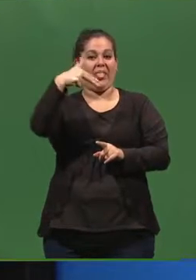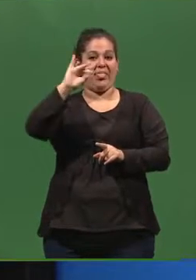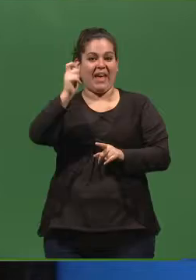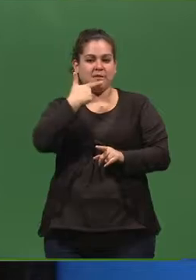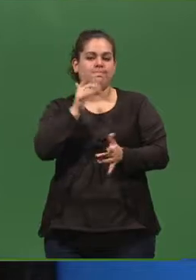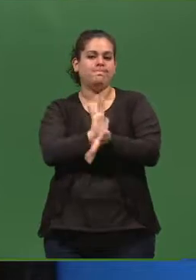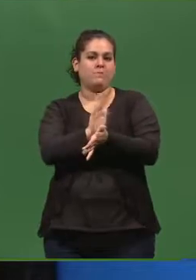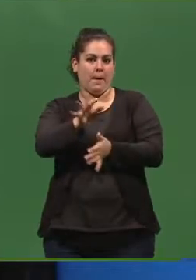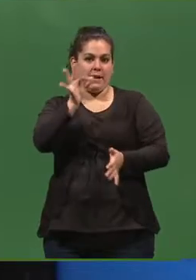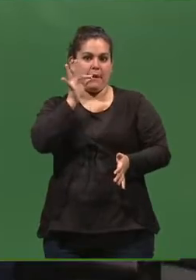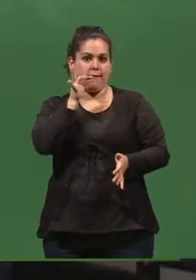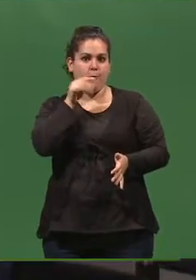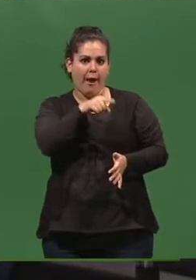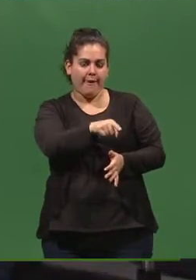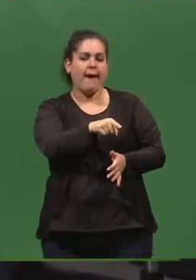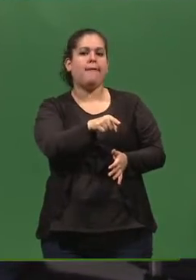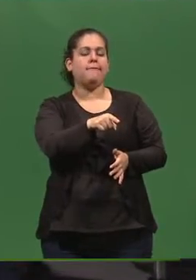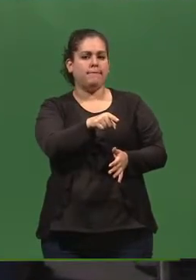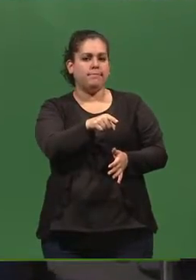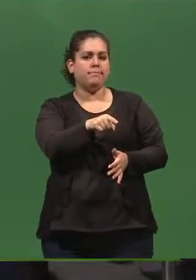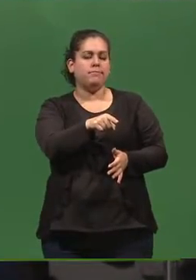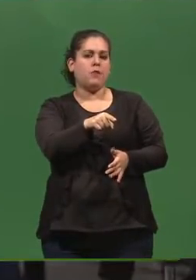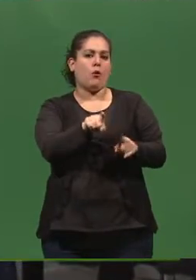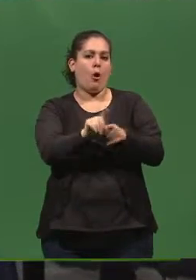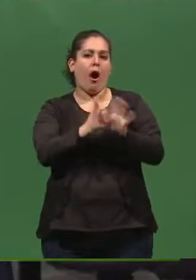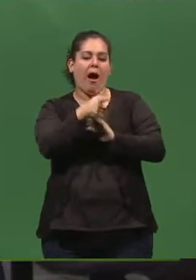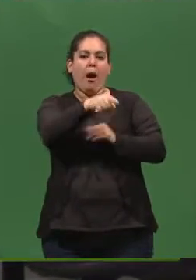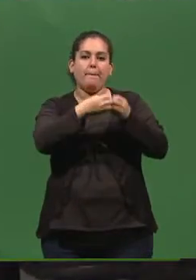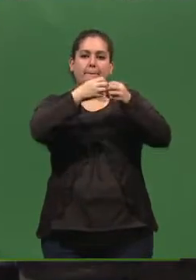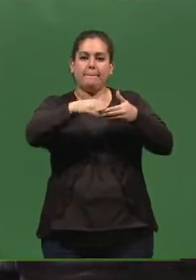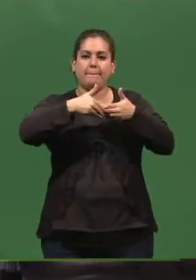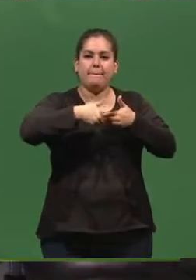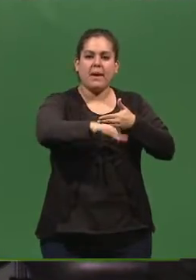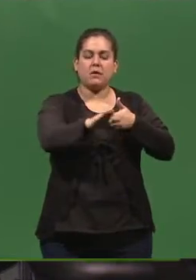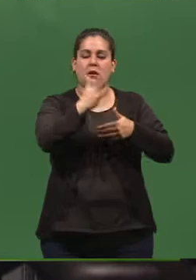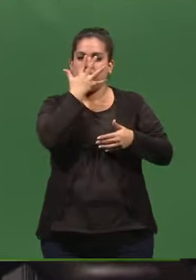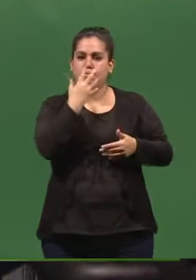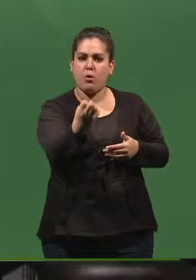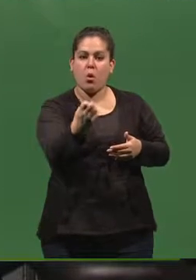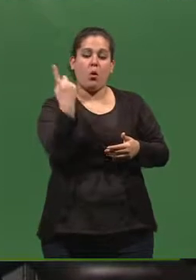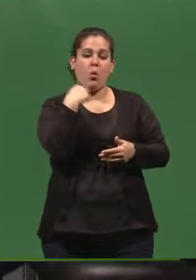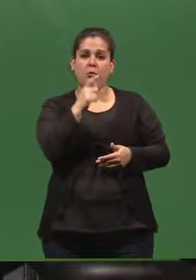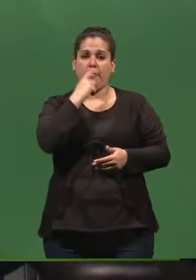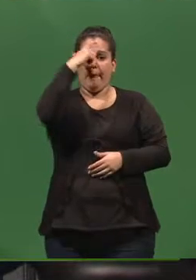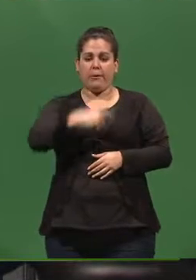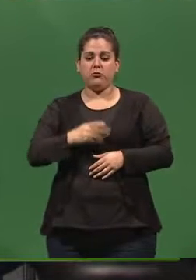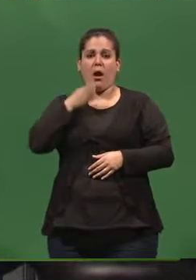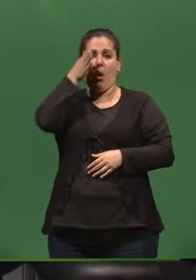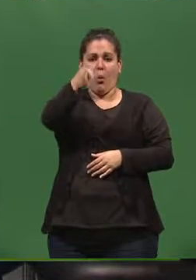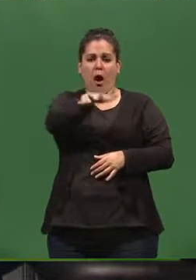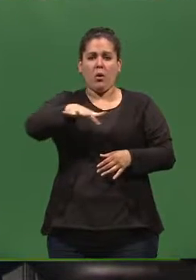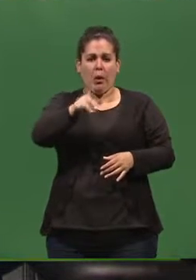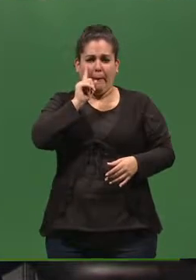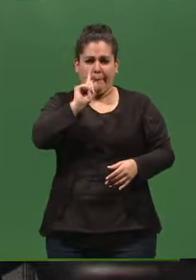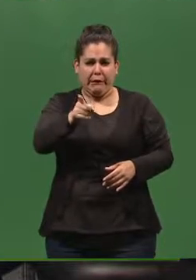cannabis. Que en la práctica no sucede eso, sino que es la puerta de entrada real es cuando la persona va a comprar a esos estratos